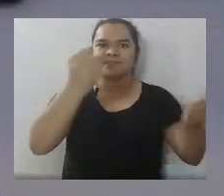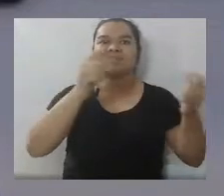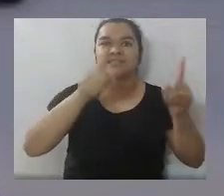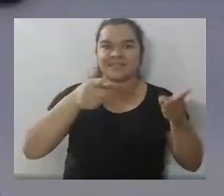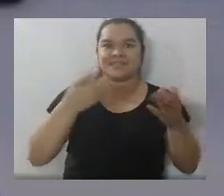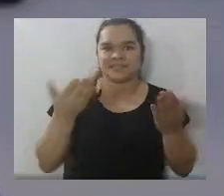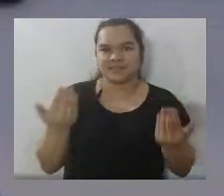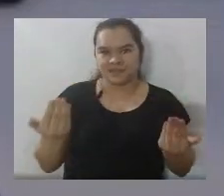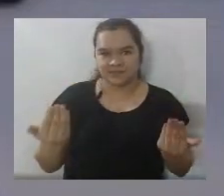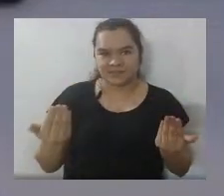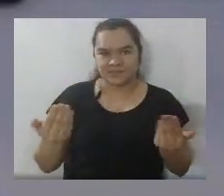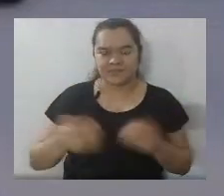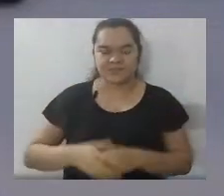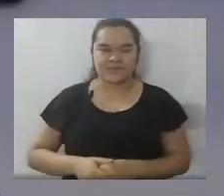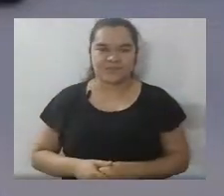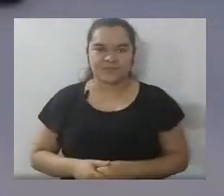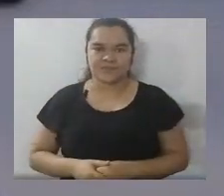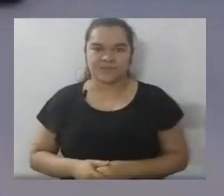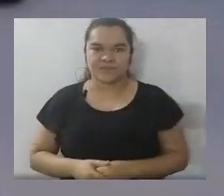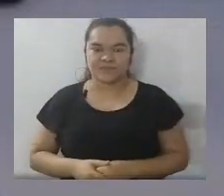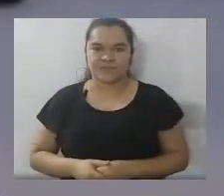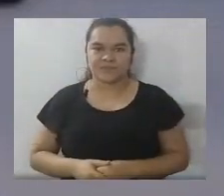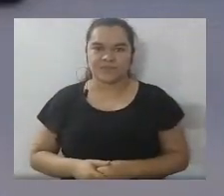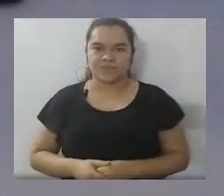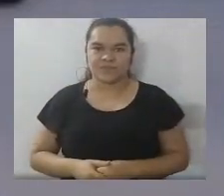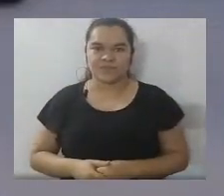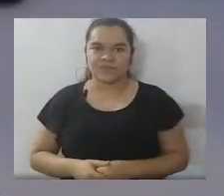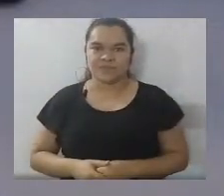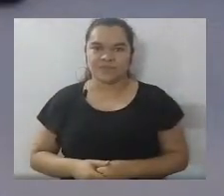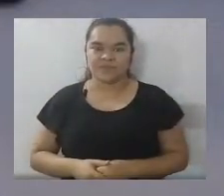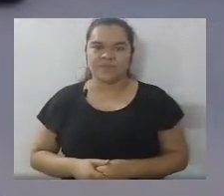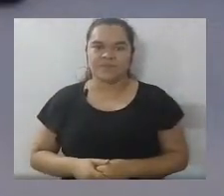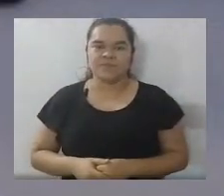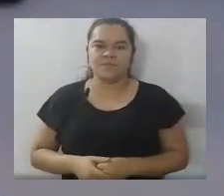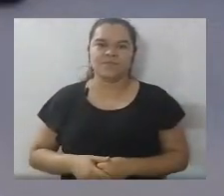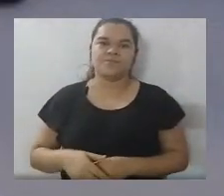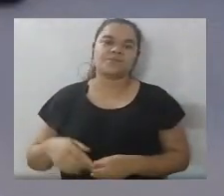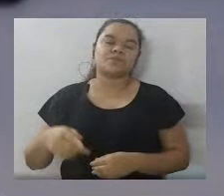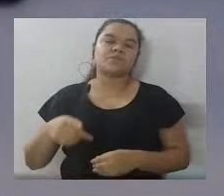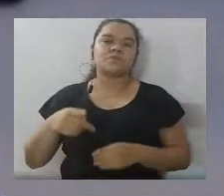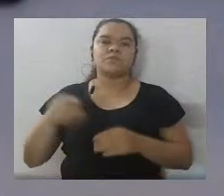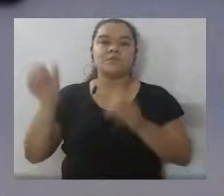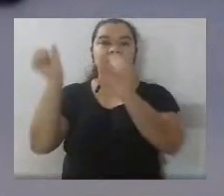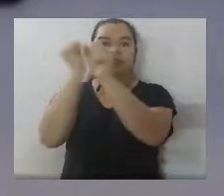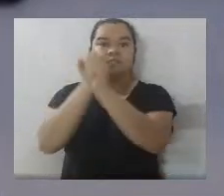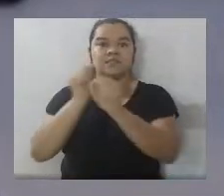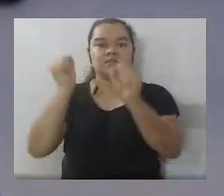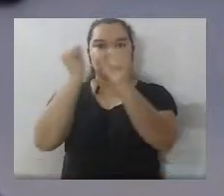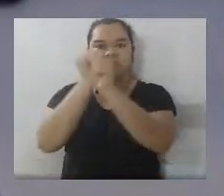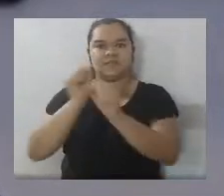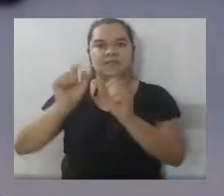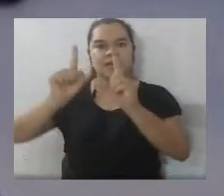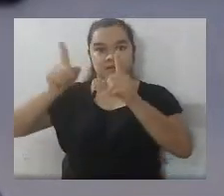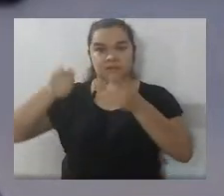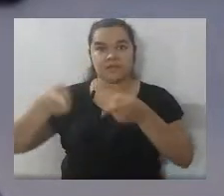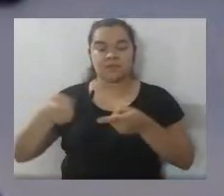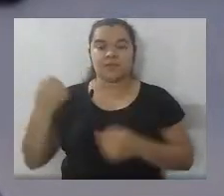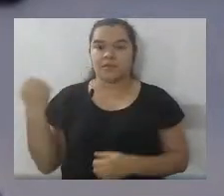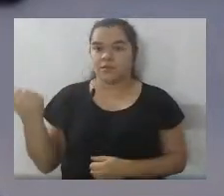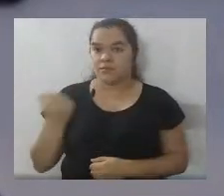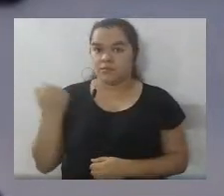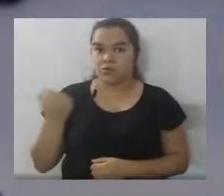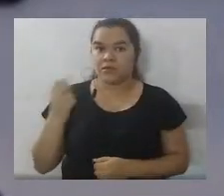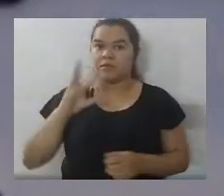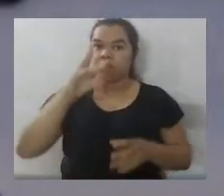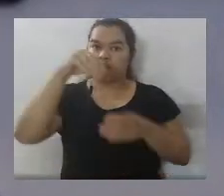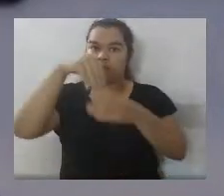profesiones. Tenemos un número importante de ingenierías, incluyo también en este grupo